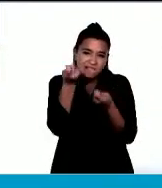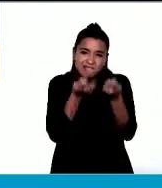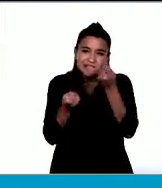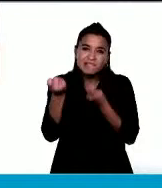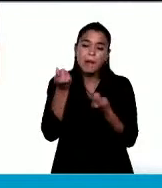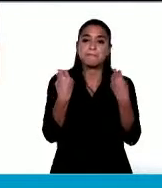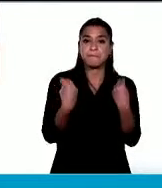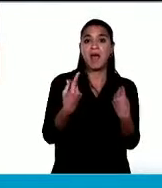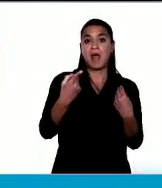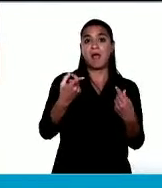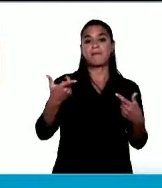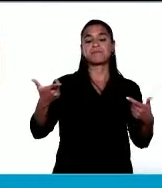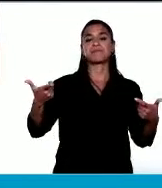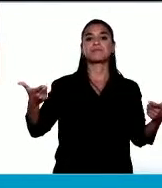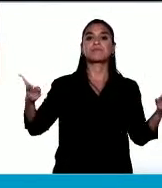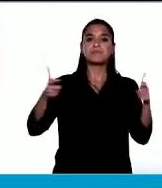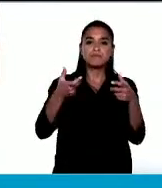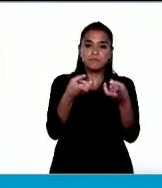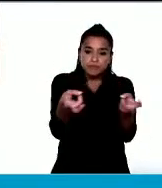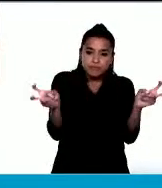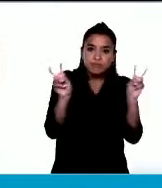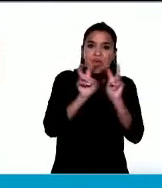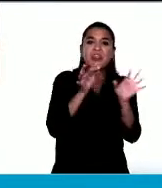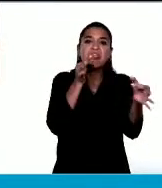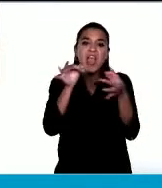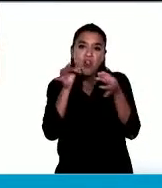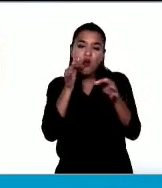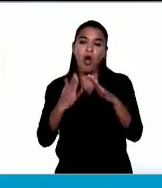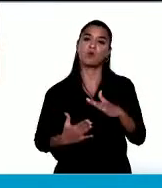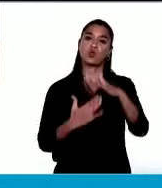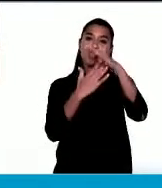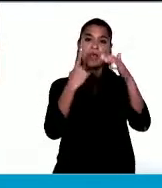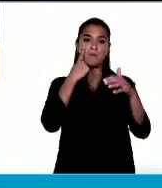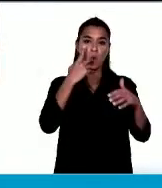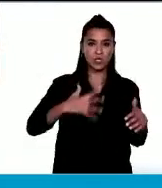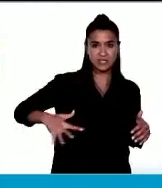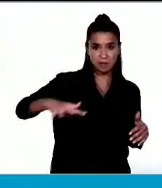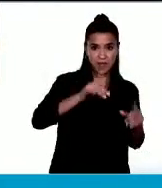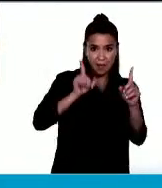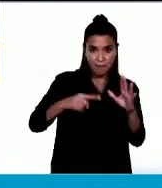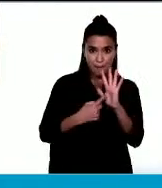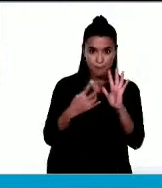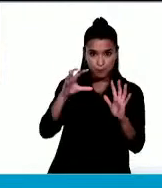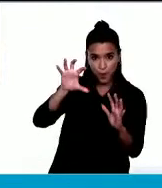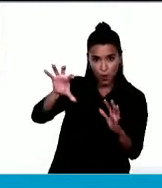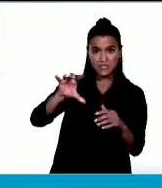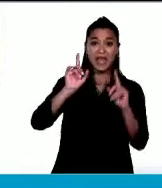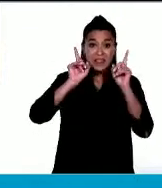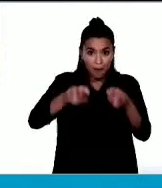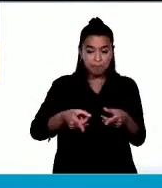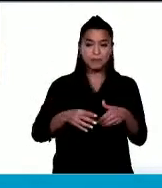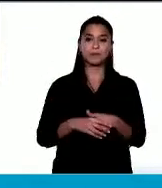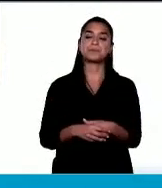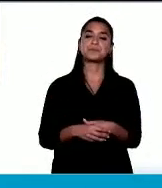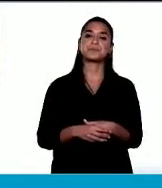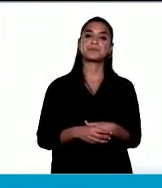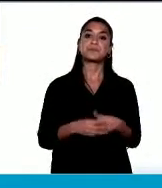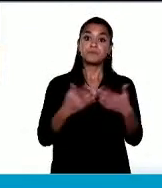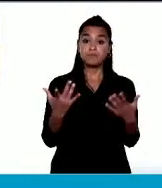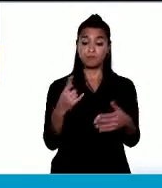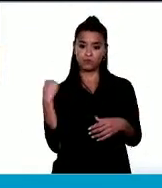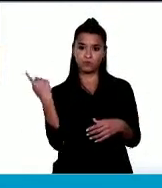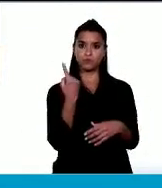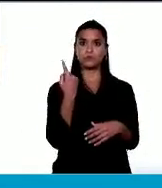que se conforme una mesa de diálogo con las autoridades municipales y provinciales también, a lo cual obviamente desde nuestra